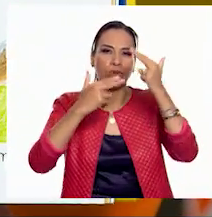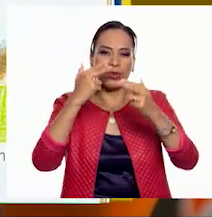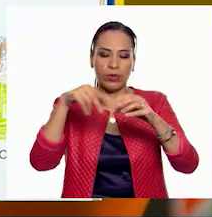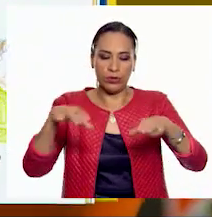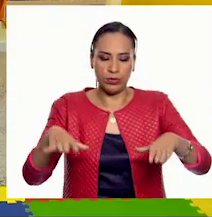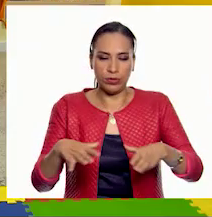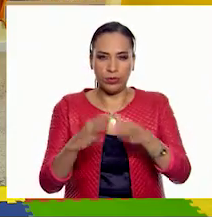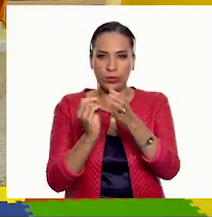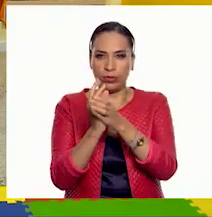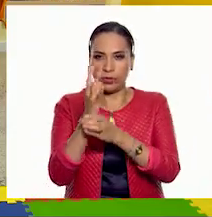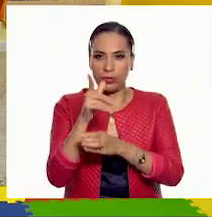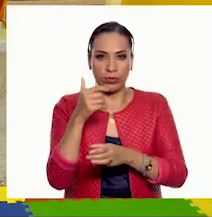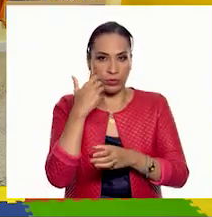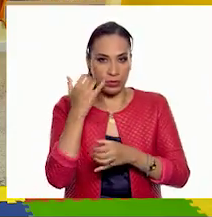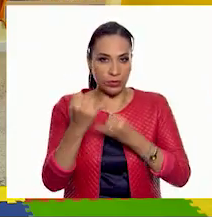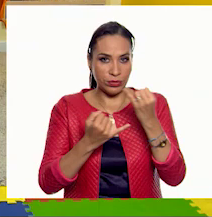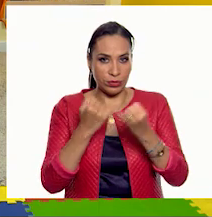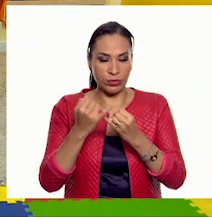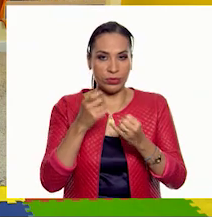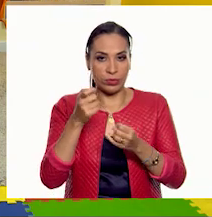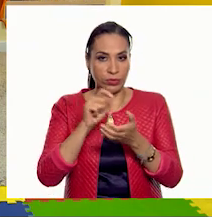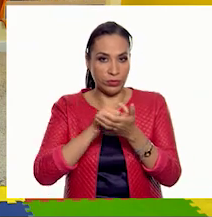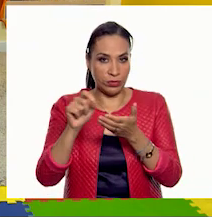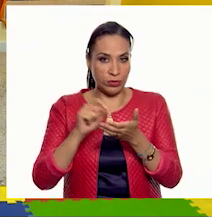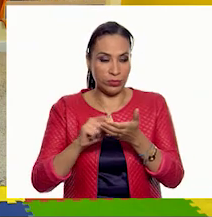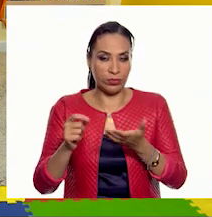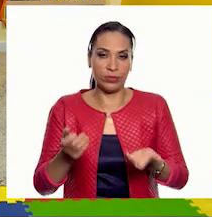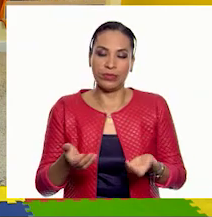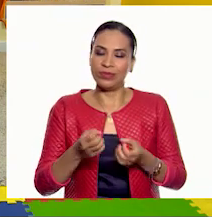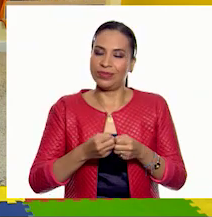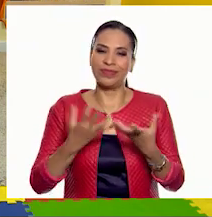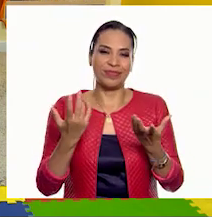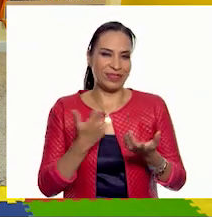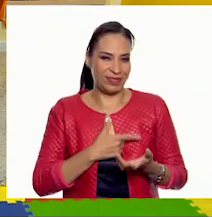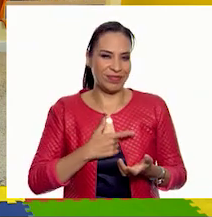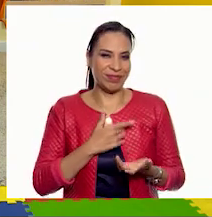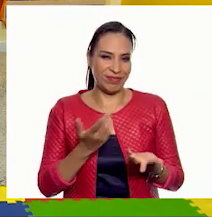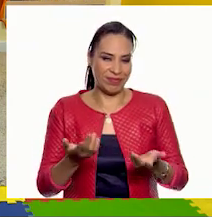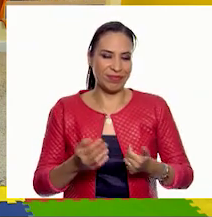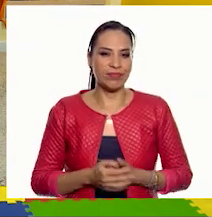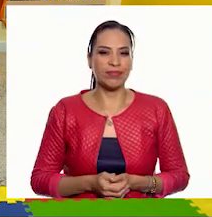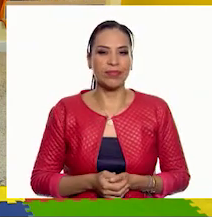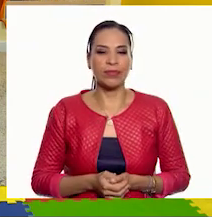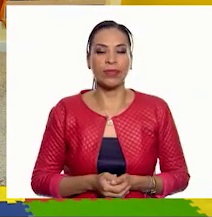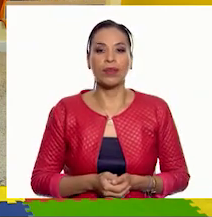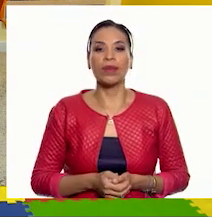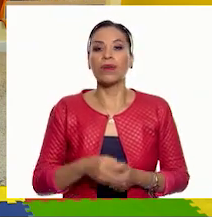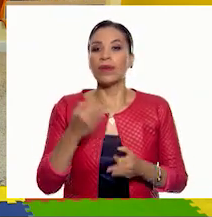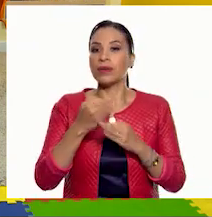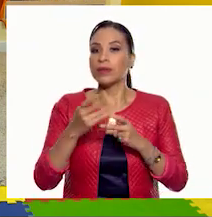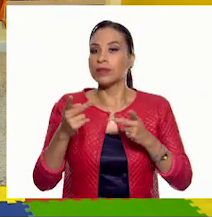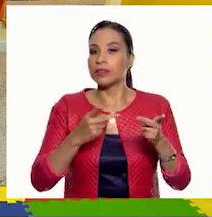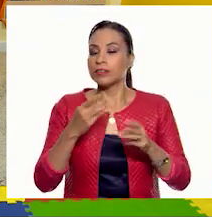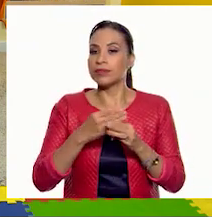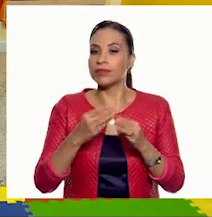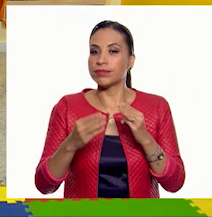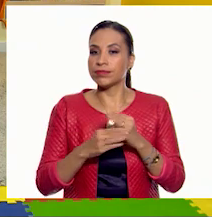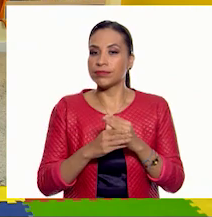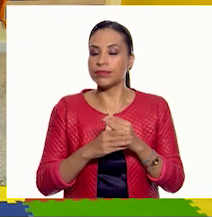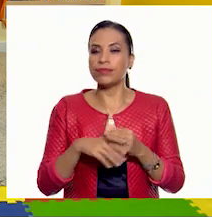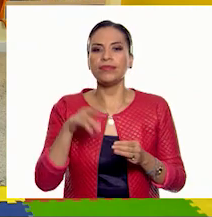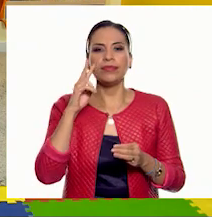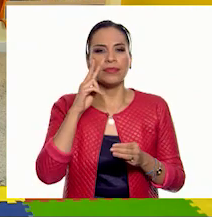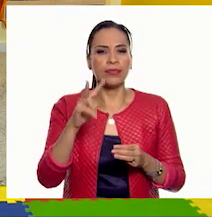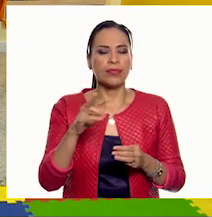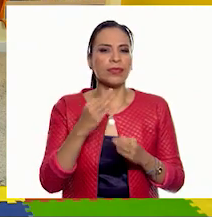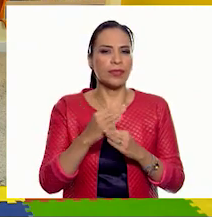volcán. ¿Quieres intentar jugar con estas líneas? ¡Ay, claro! ¡Me encantaría! En lo que preparamos el material, vamos